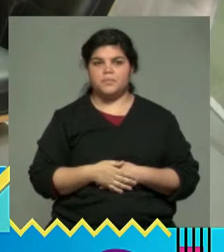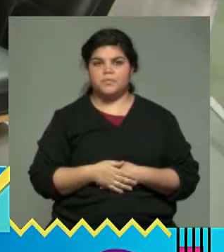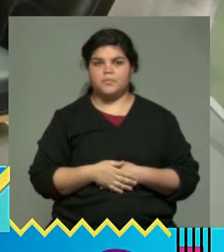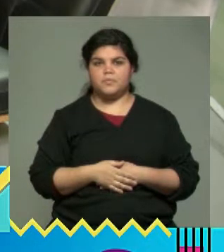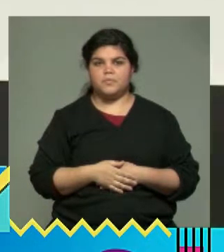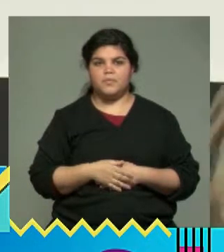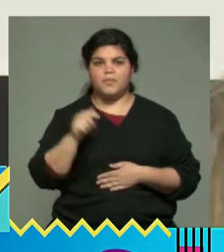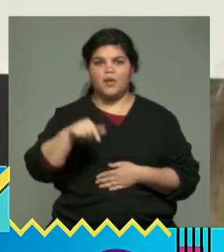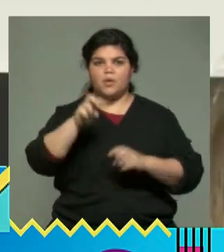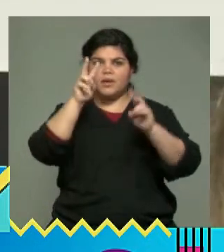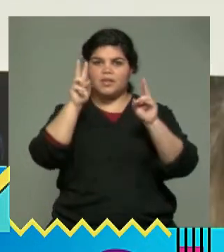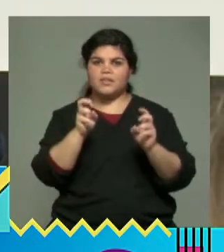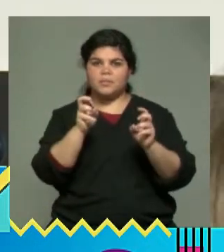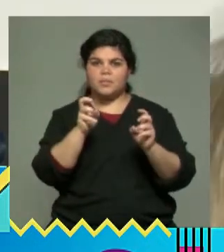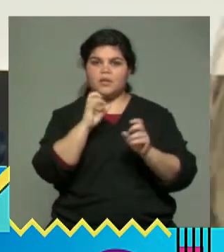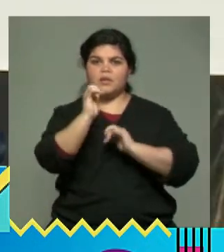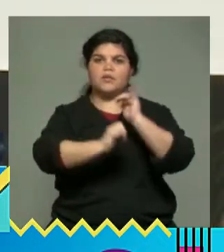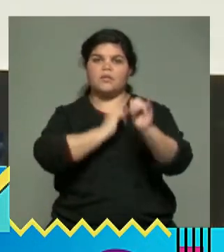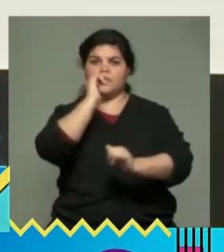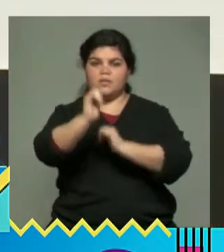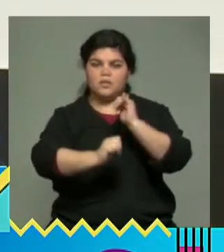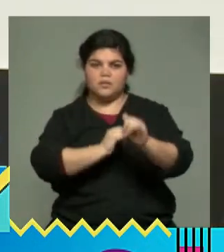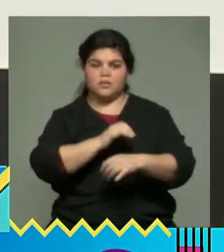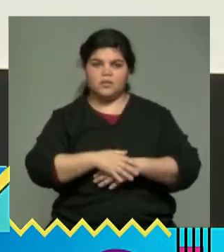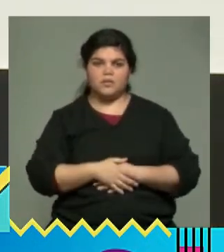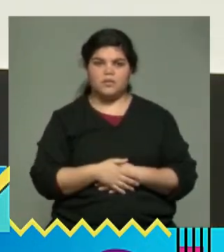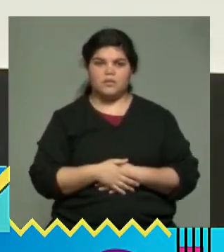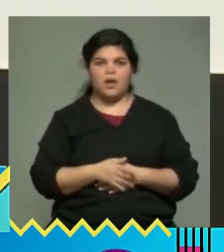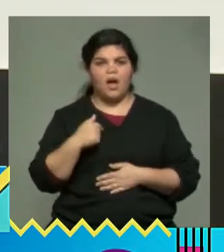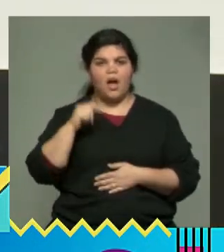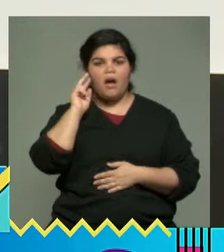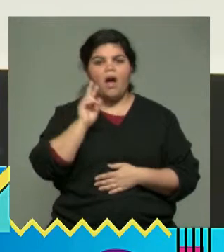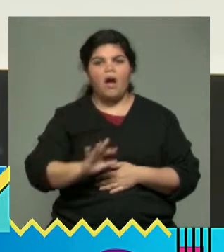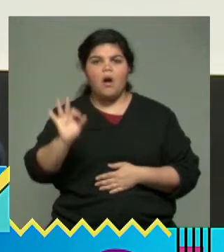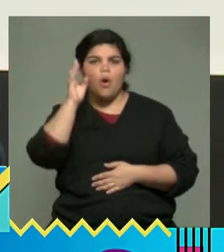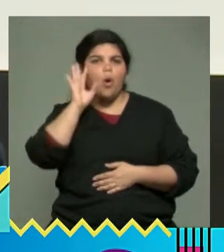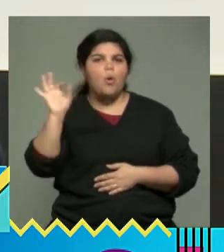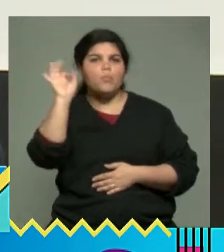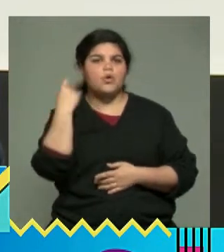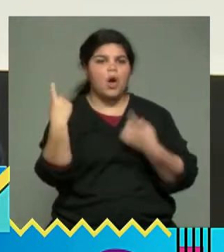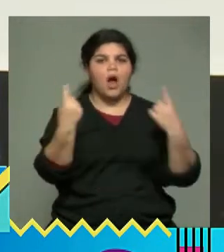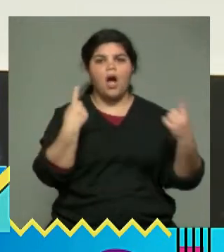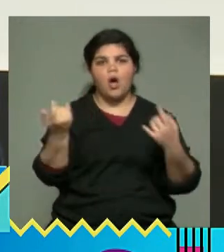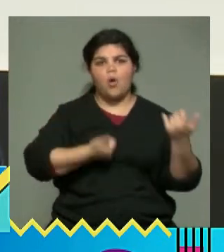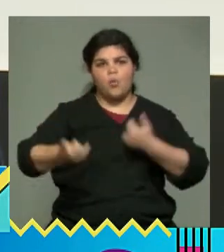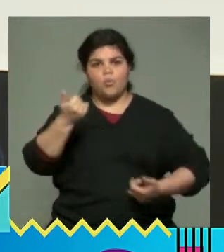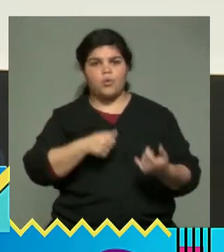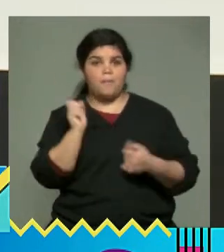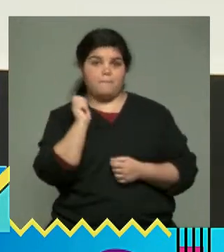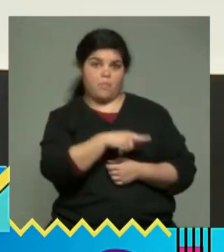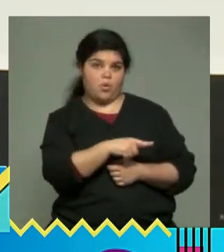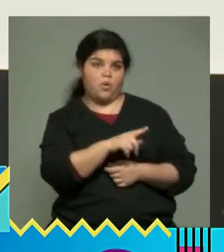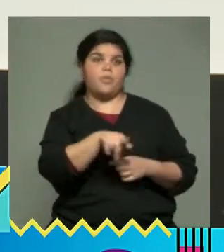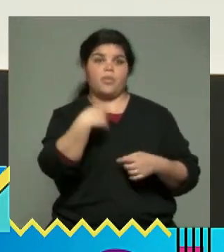el tema. A partir de esto, vamos a escucharlos un poquito a ustedes, con sus posturas. Empezamos, si querés, con vos, Noelia, y después,